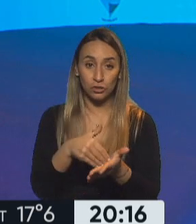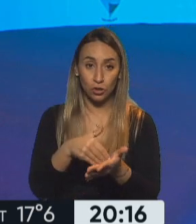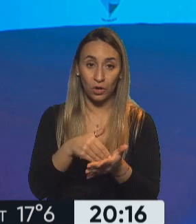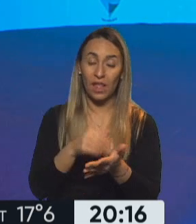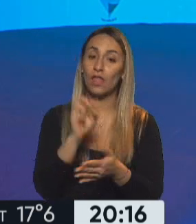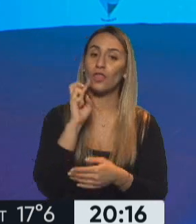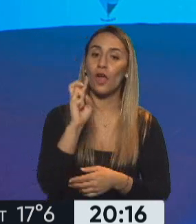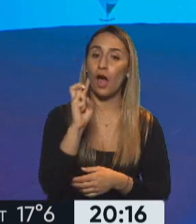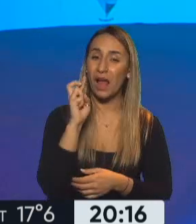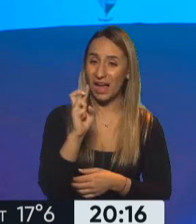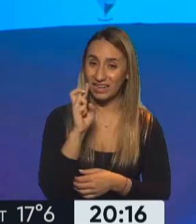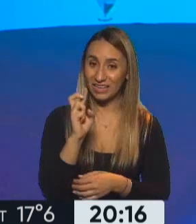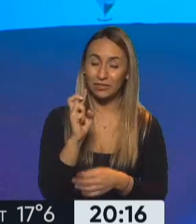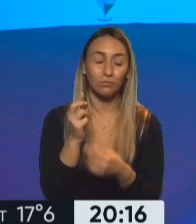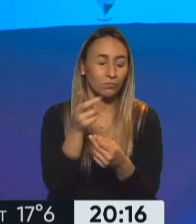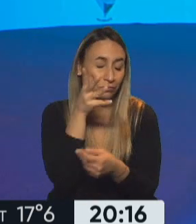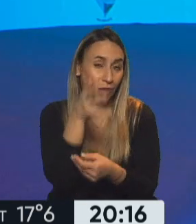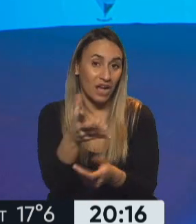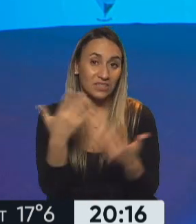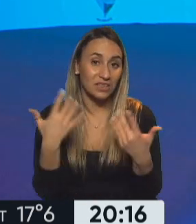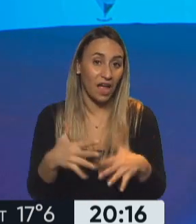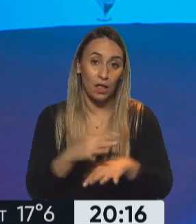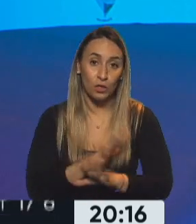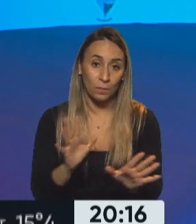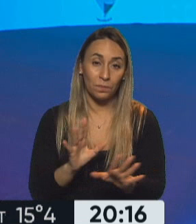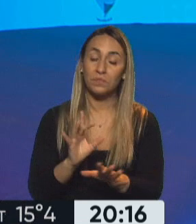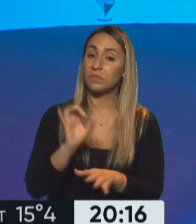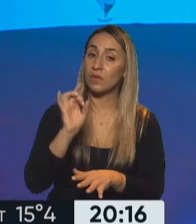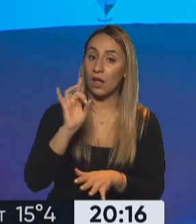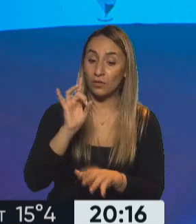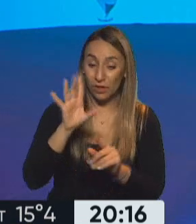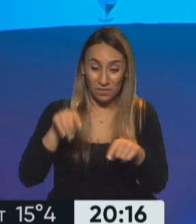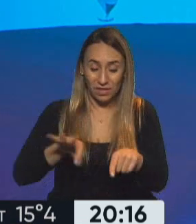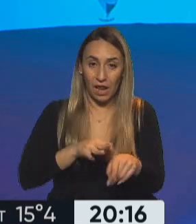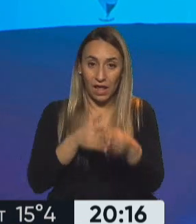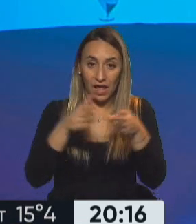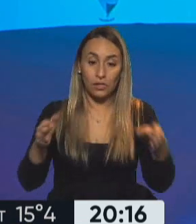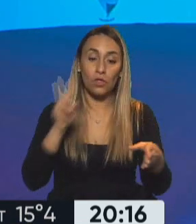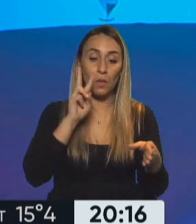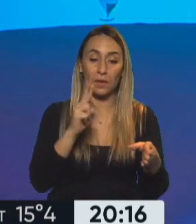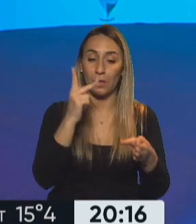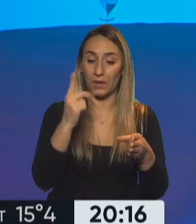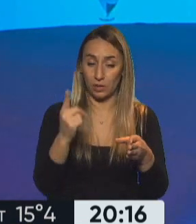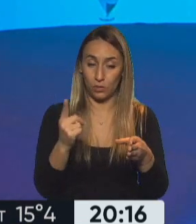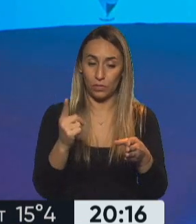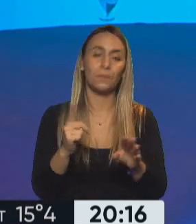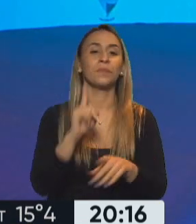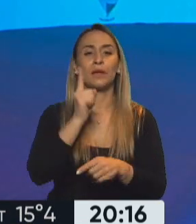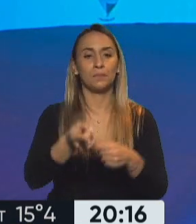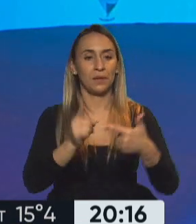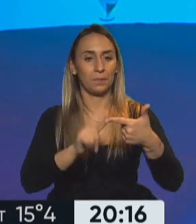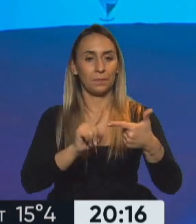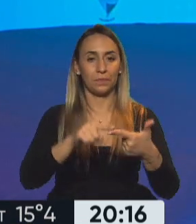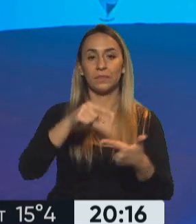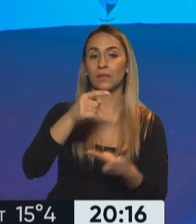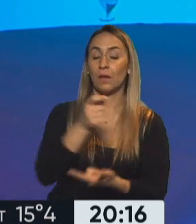de dólares, número enorme, solamente en 2021. Otra, Moderna,